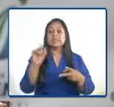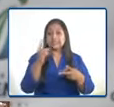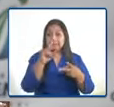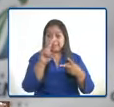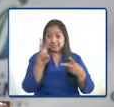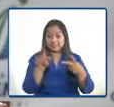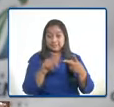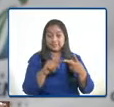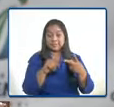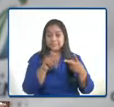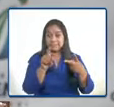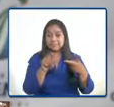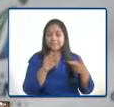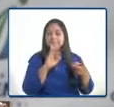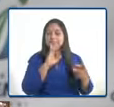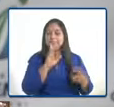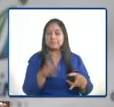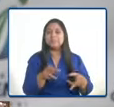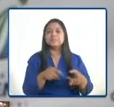el